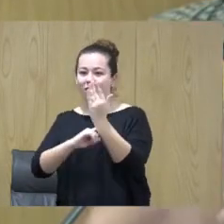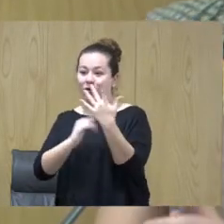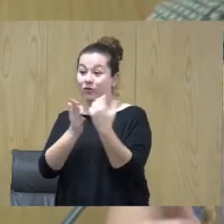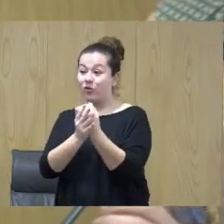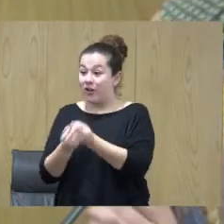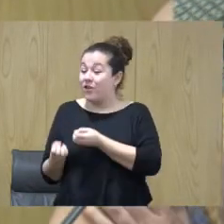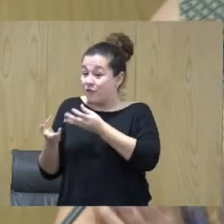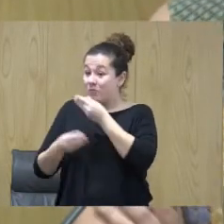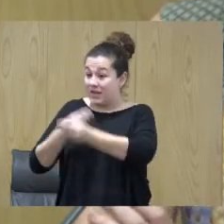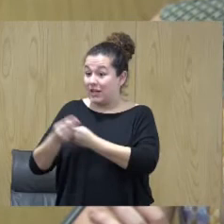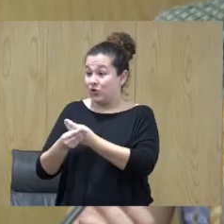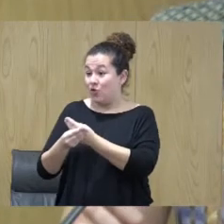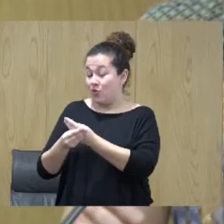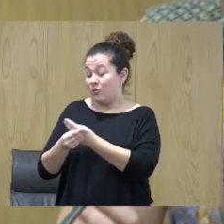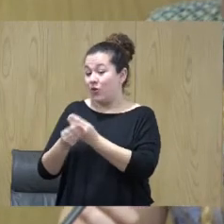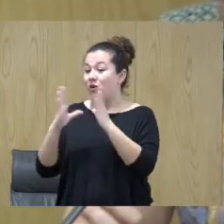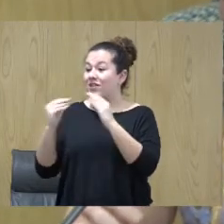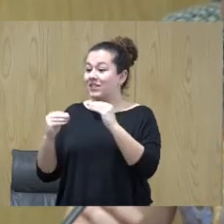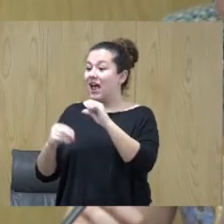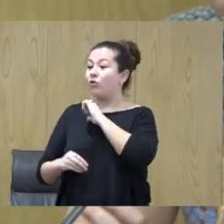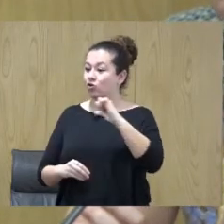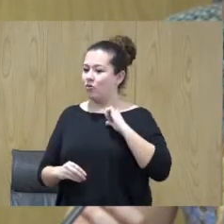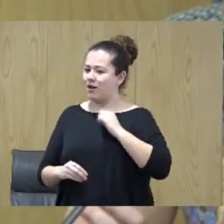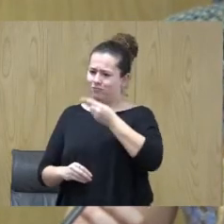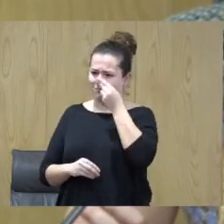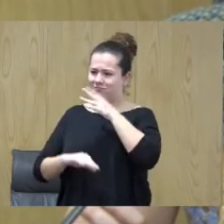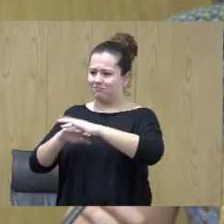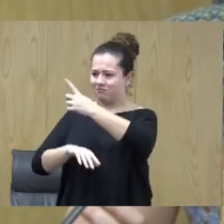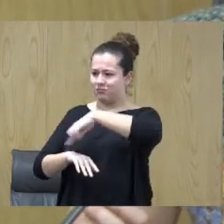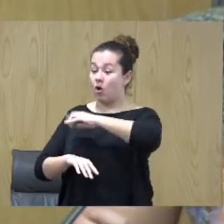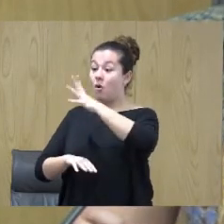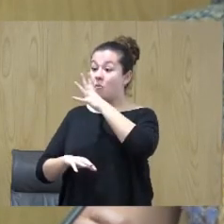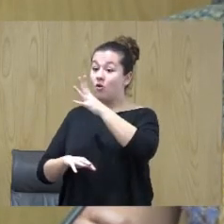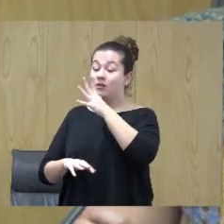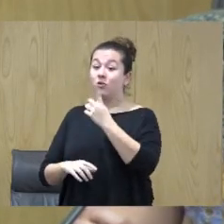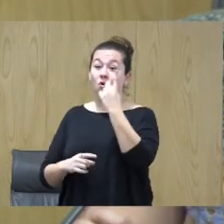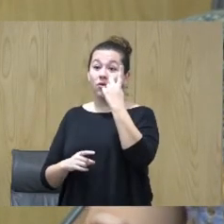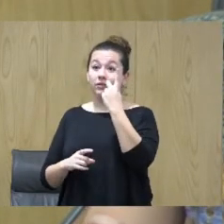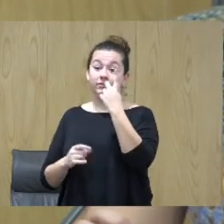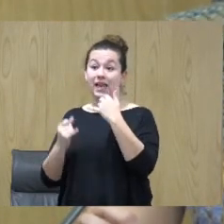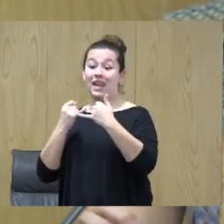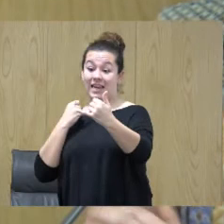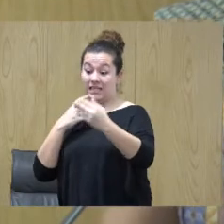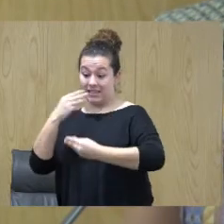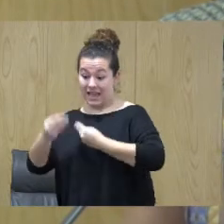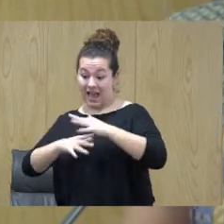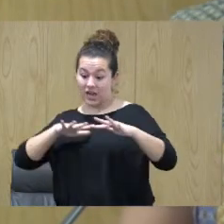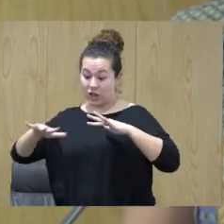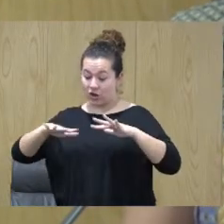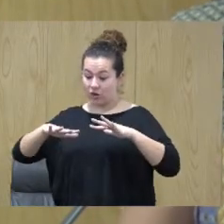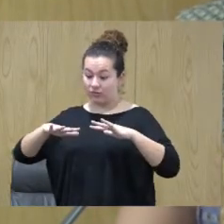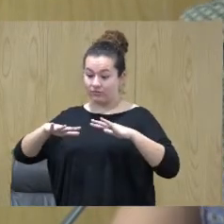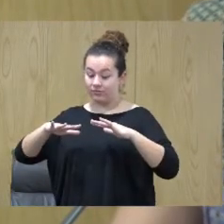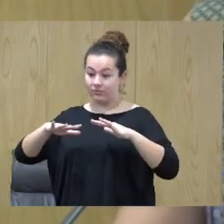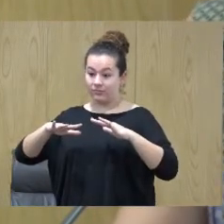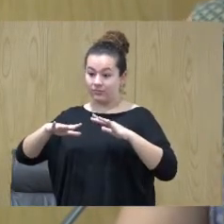que ha hecho la Universidad Autónoma ha sido muy interesante para nosotros, porque una de las líneas de acción de la Dirección